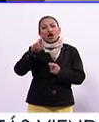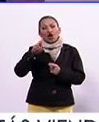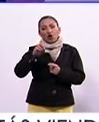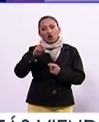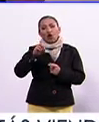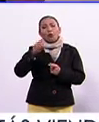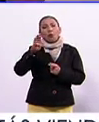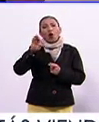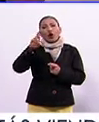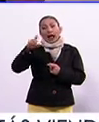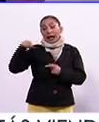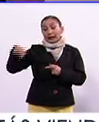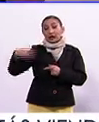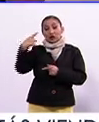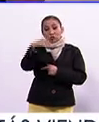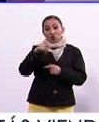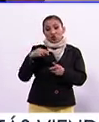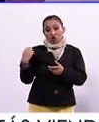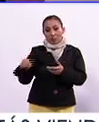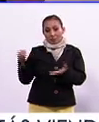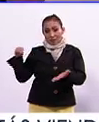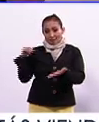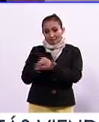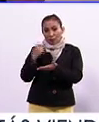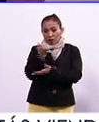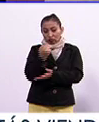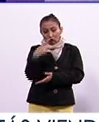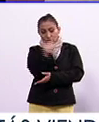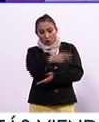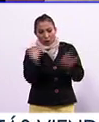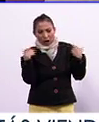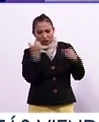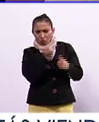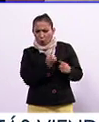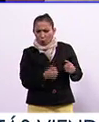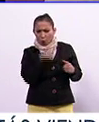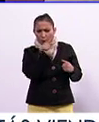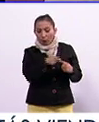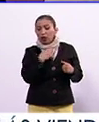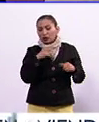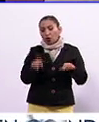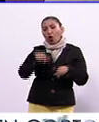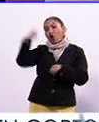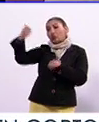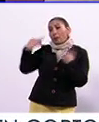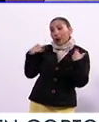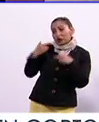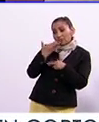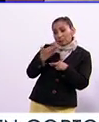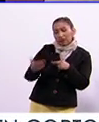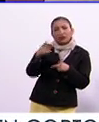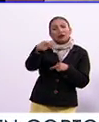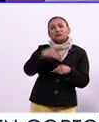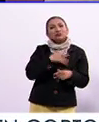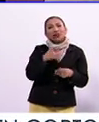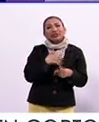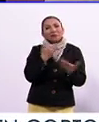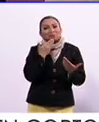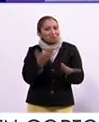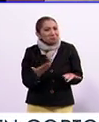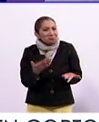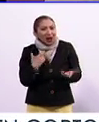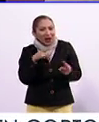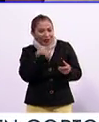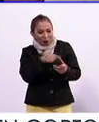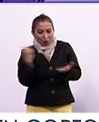ese lleva su nombre por destacando entonces la labor docente que usted ha llevado. ¿Qué ha significado eso? Bueno,